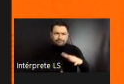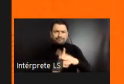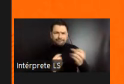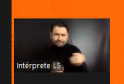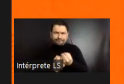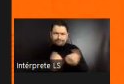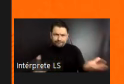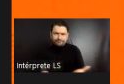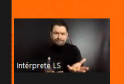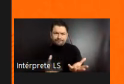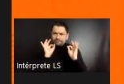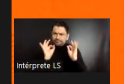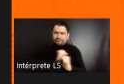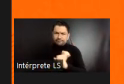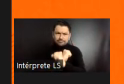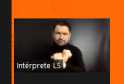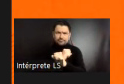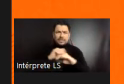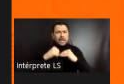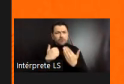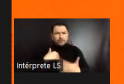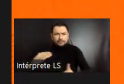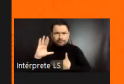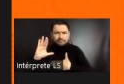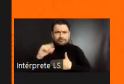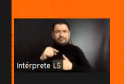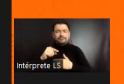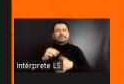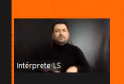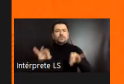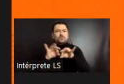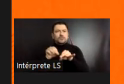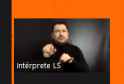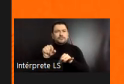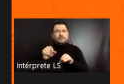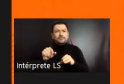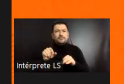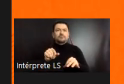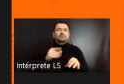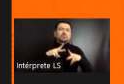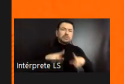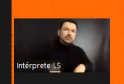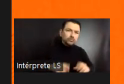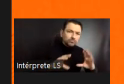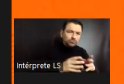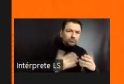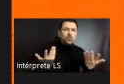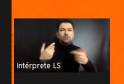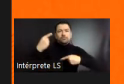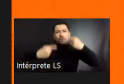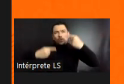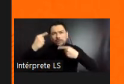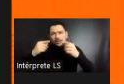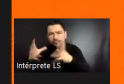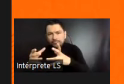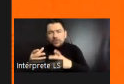el compromiso de un parlamento y del grupo de senados. Estoy aquí entonces